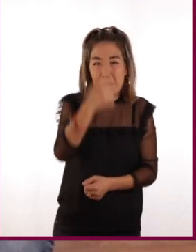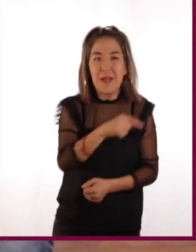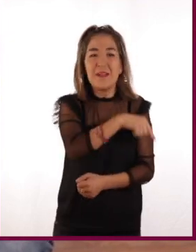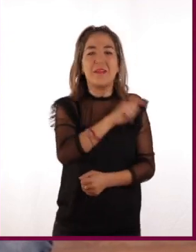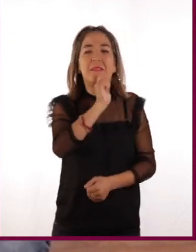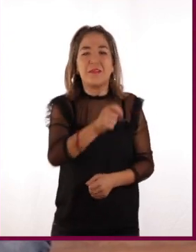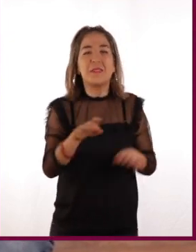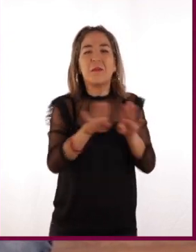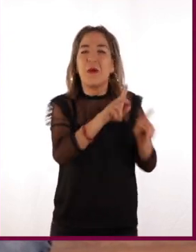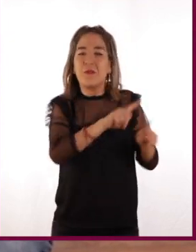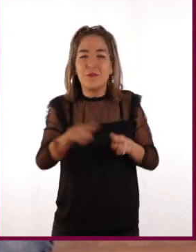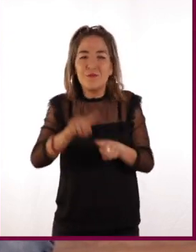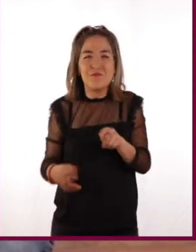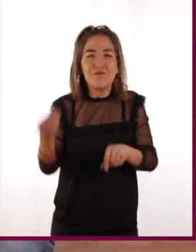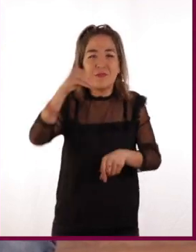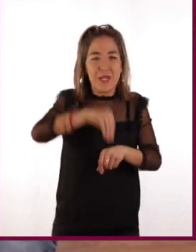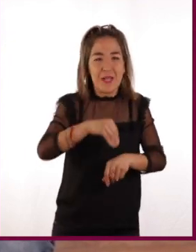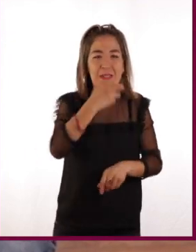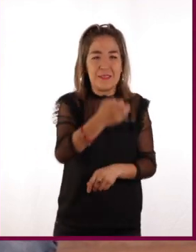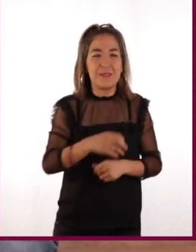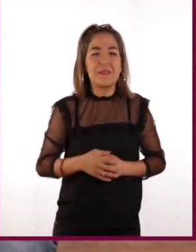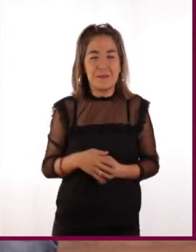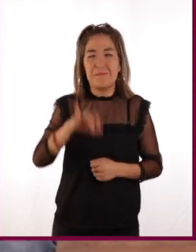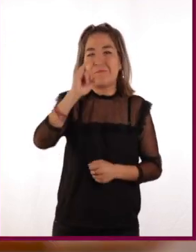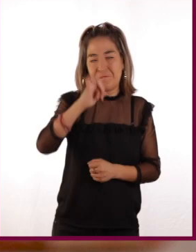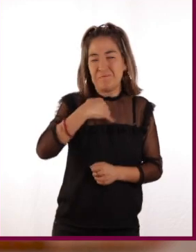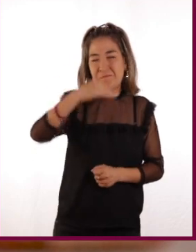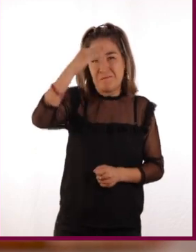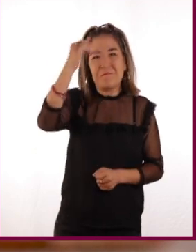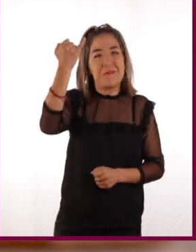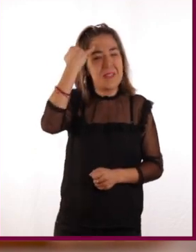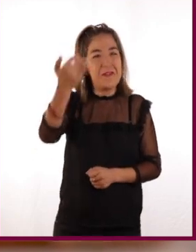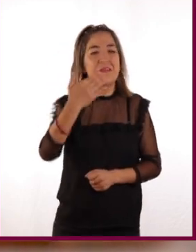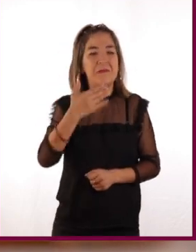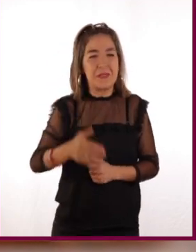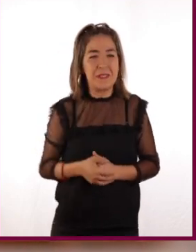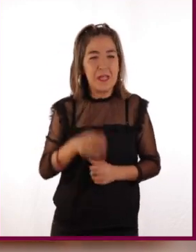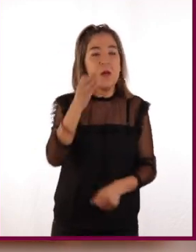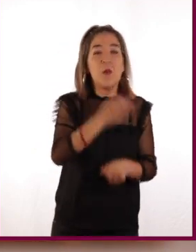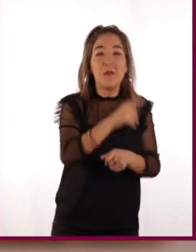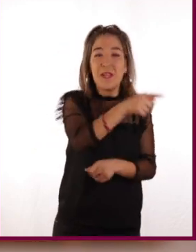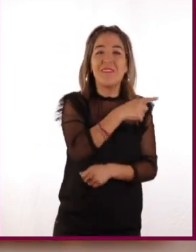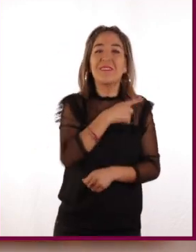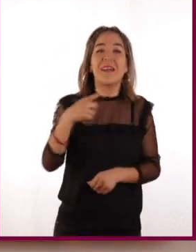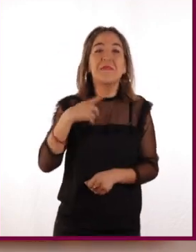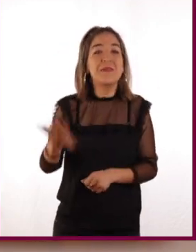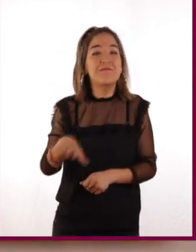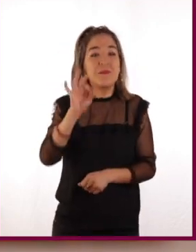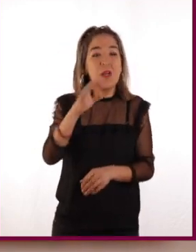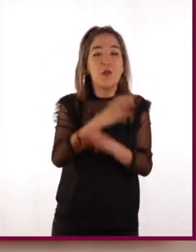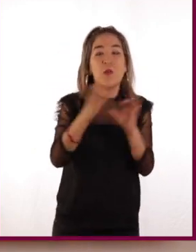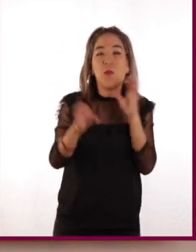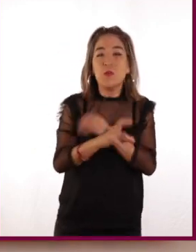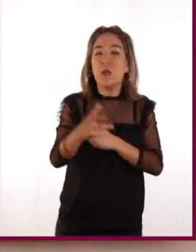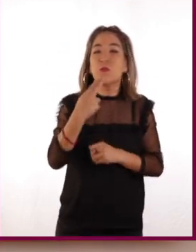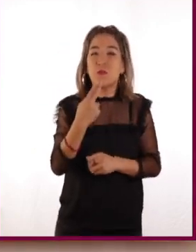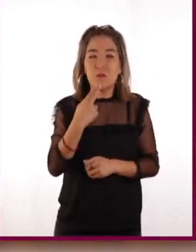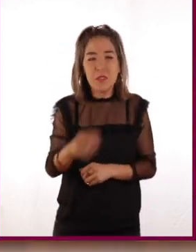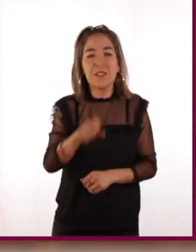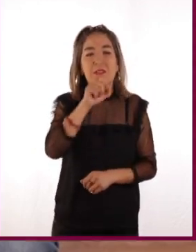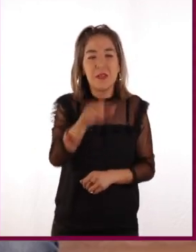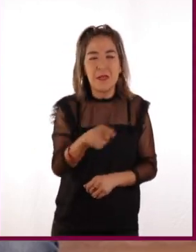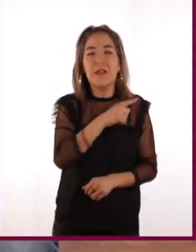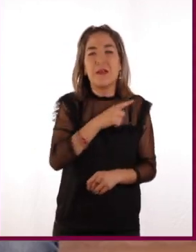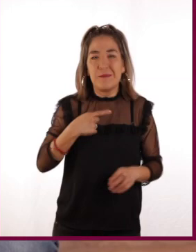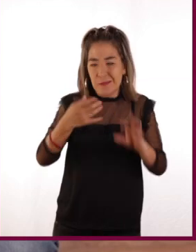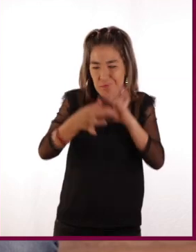gráfica básica de la Bauhaus y vayamos a plasmarla ahí. Me parece una idea fenomenal. Para eso entonces habríamos que elegir un objeto que